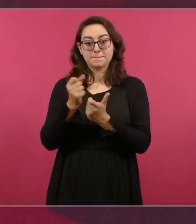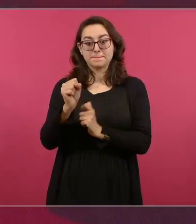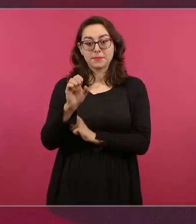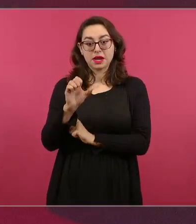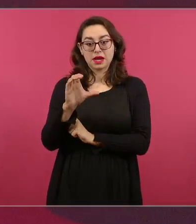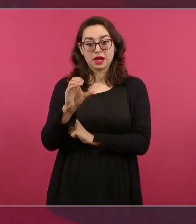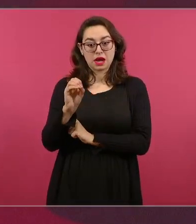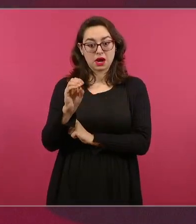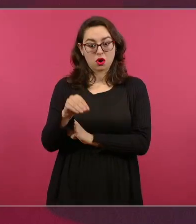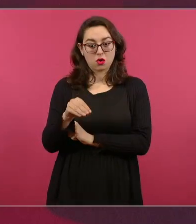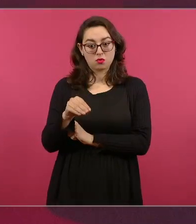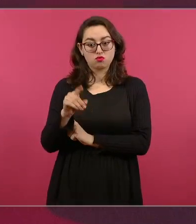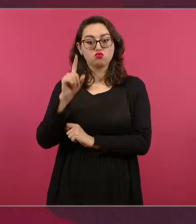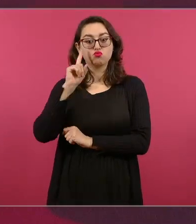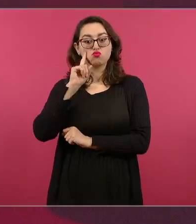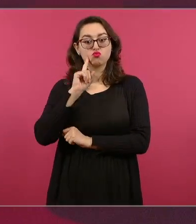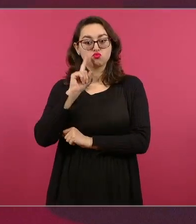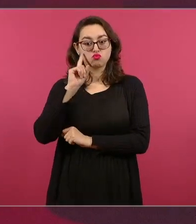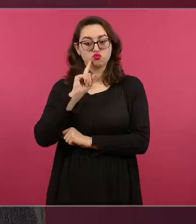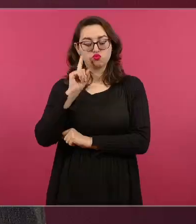¿no?, una señora,